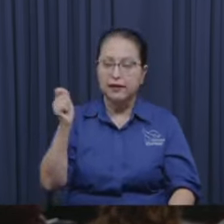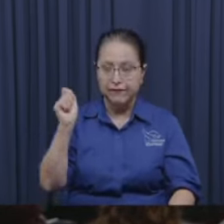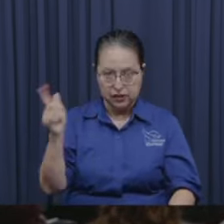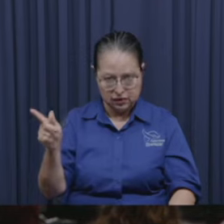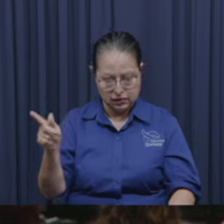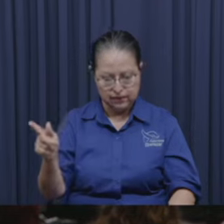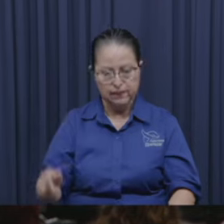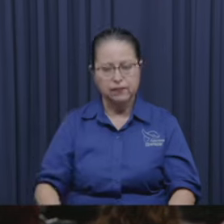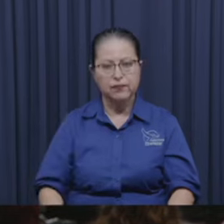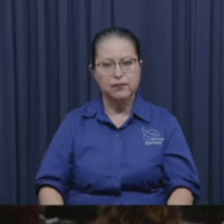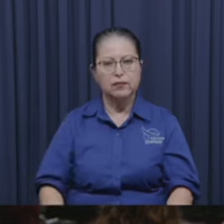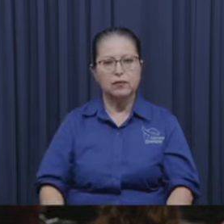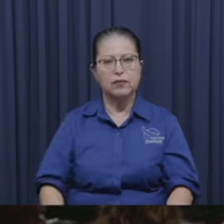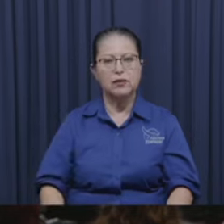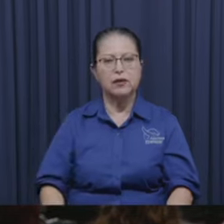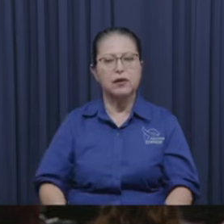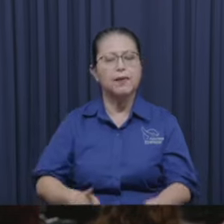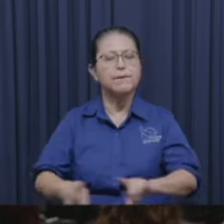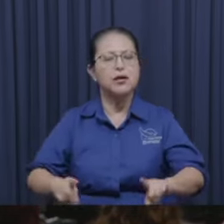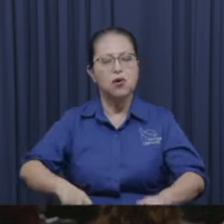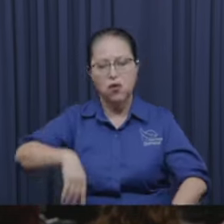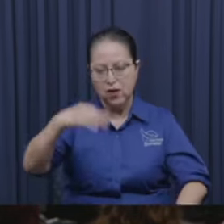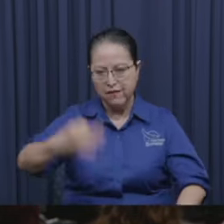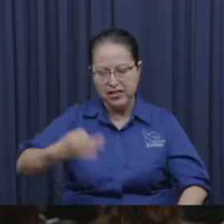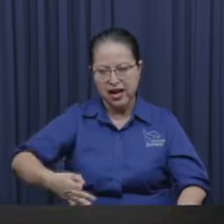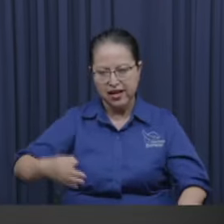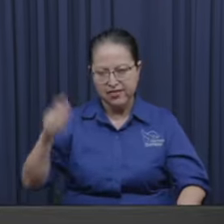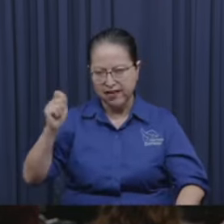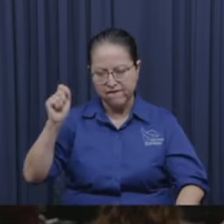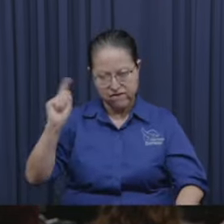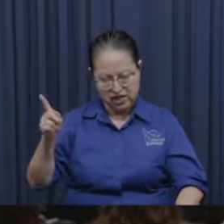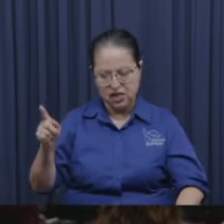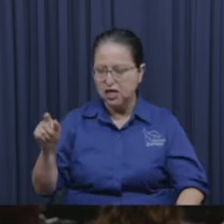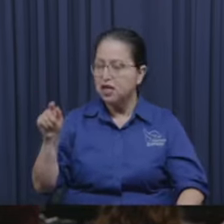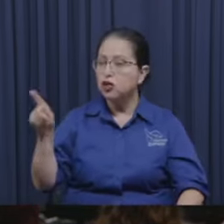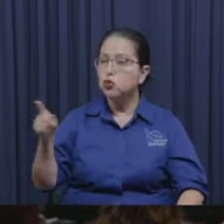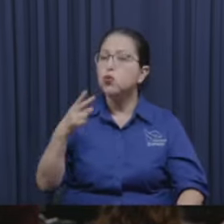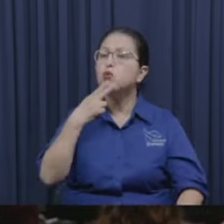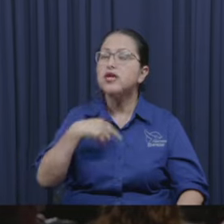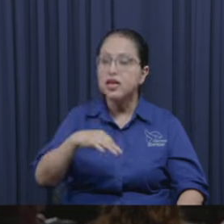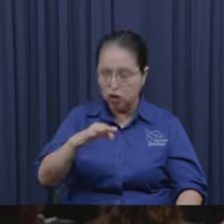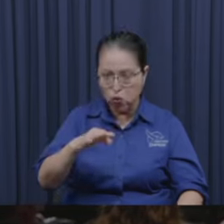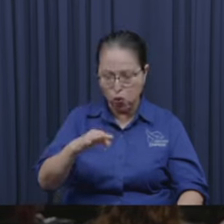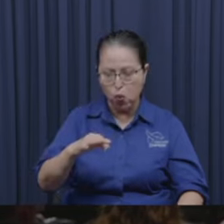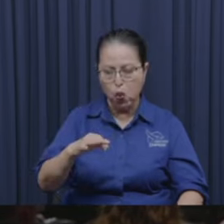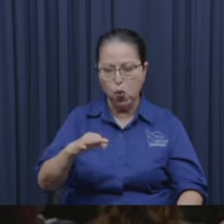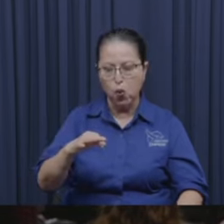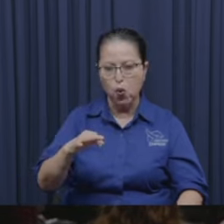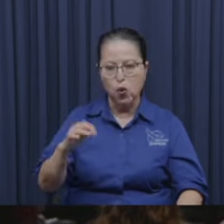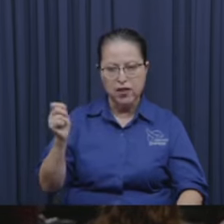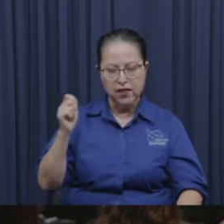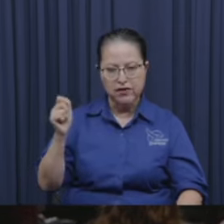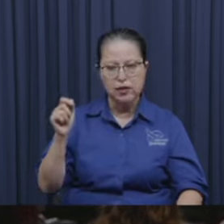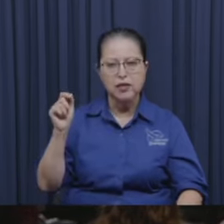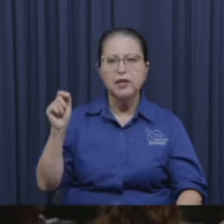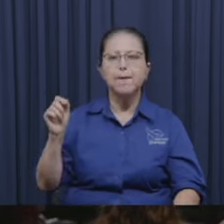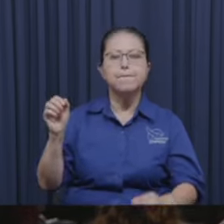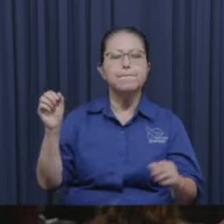perdonó Pero lo que sí es cierto David Es que el hijo tuyo el hijo de David tiene que morir para que